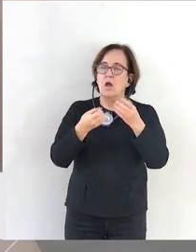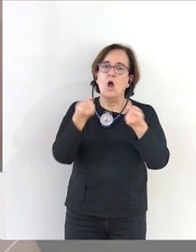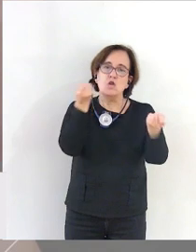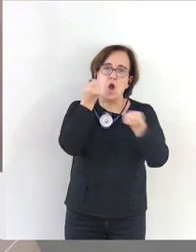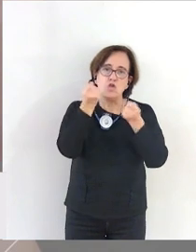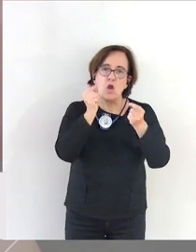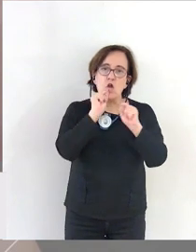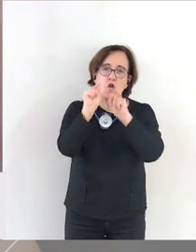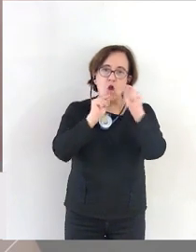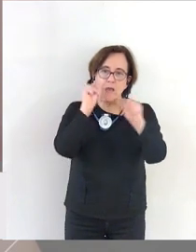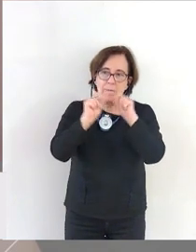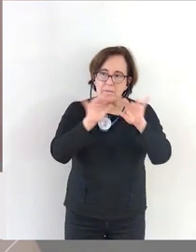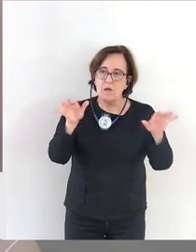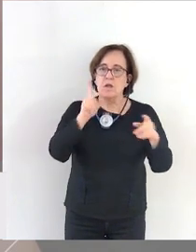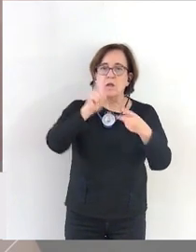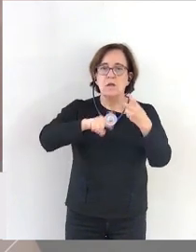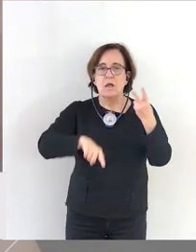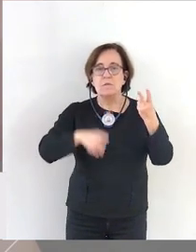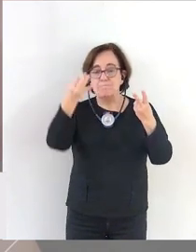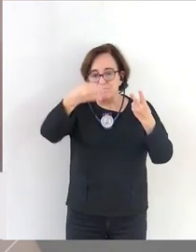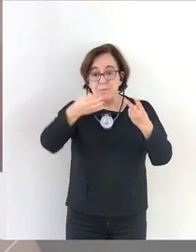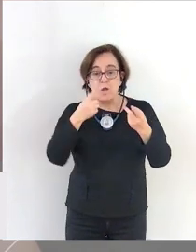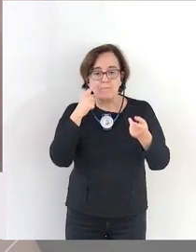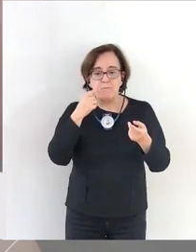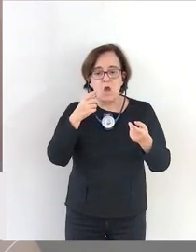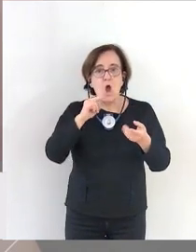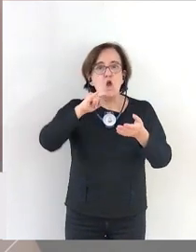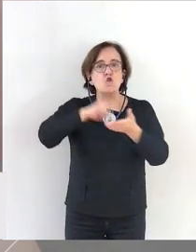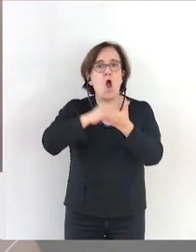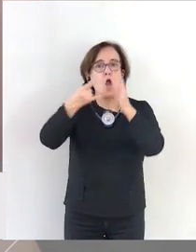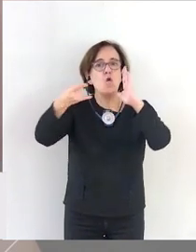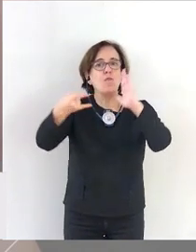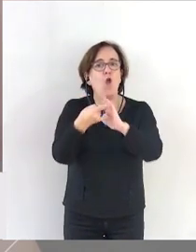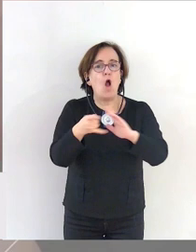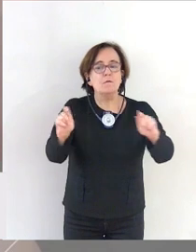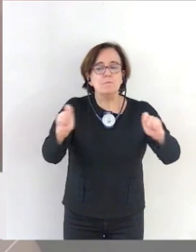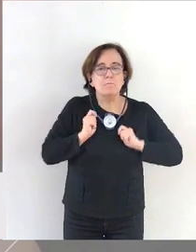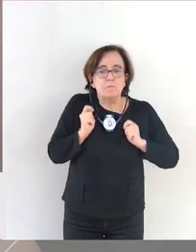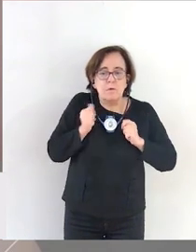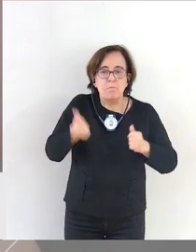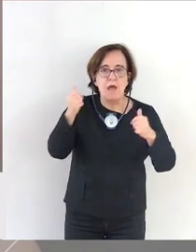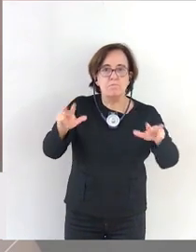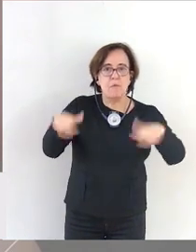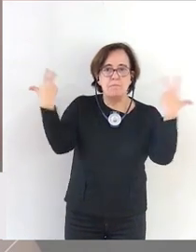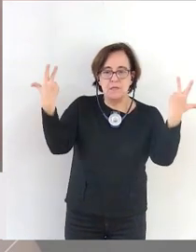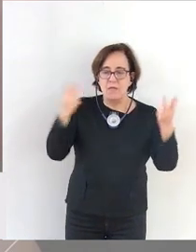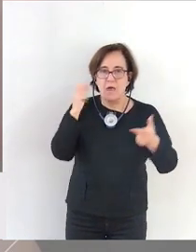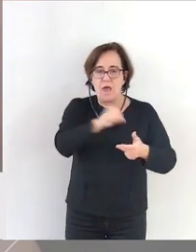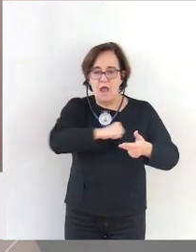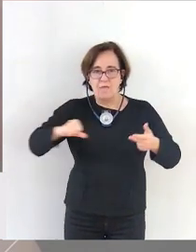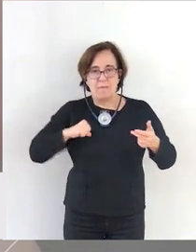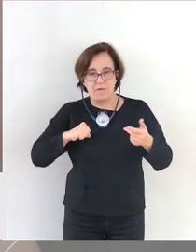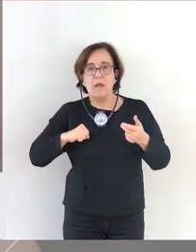el encontrar unas soluciones verdaderas que nos permite ser mucho más independientes y en este